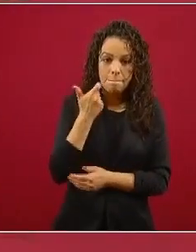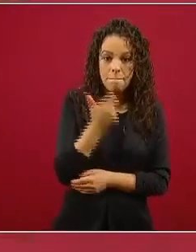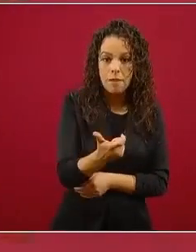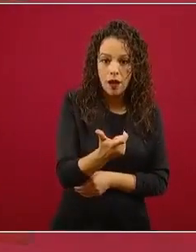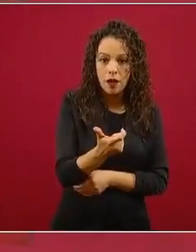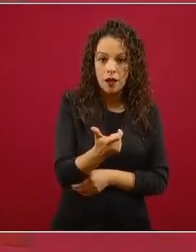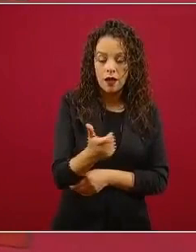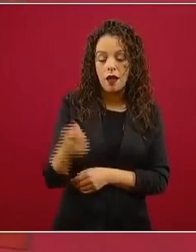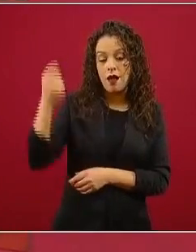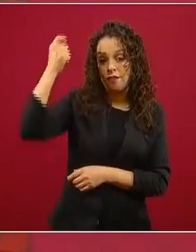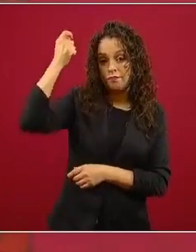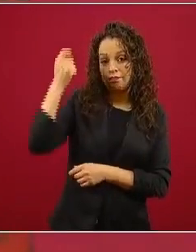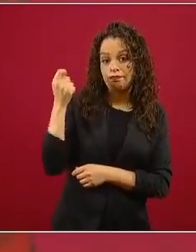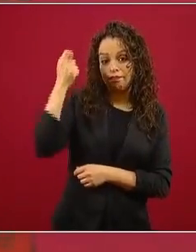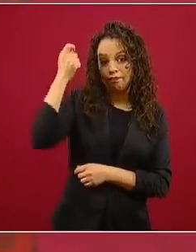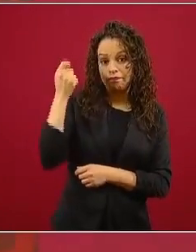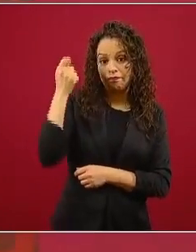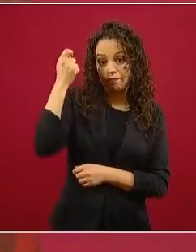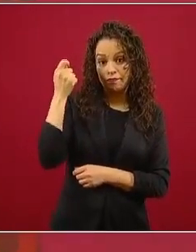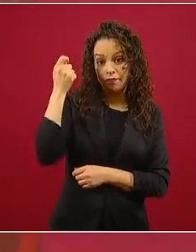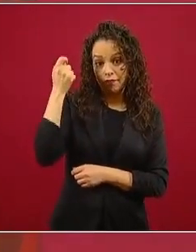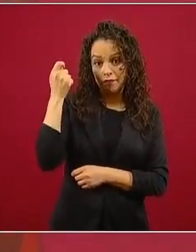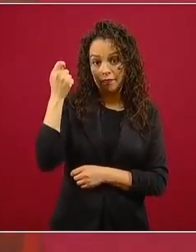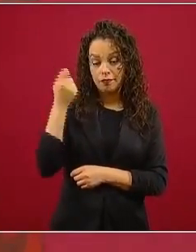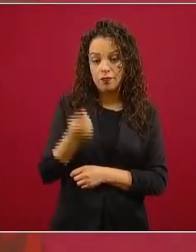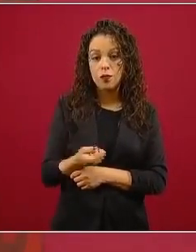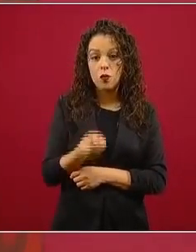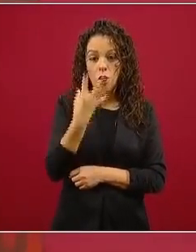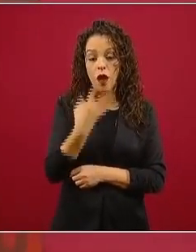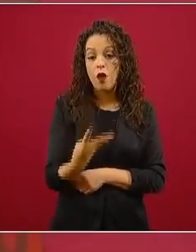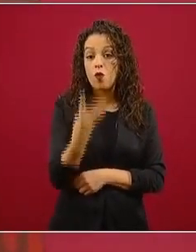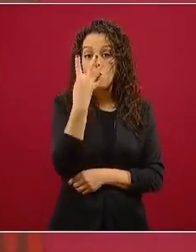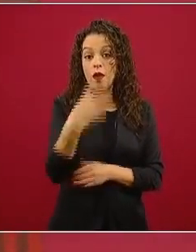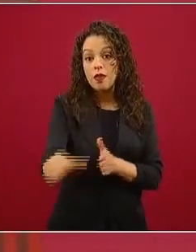pensiones por 4 meses